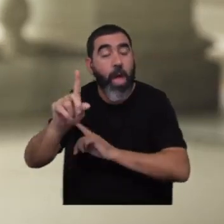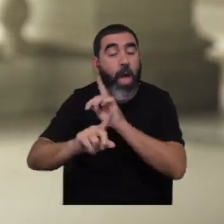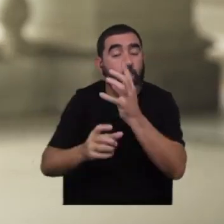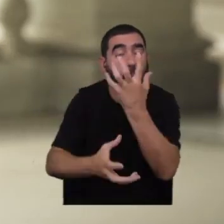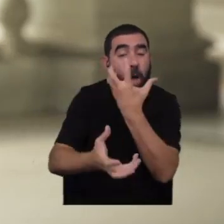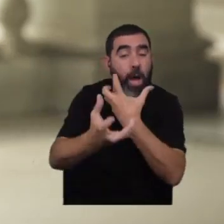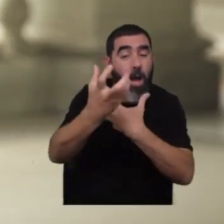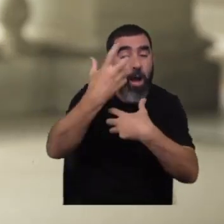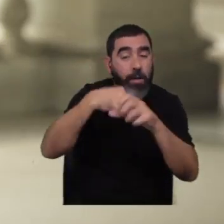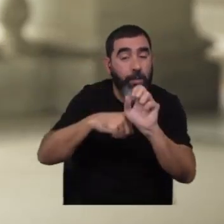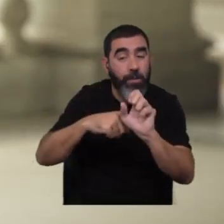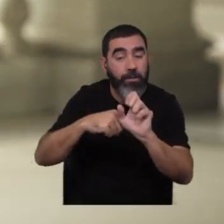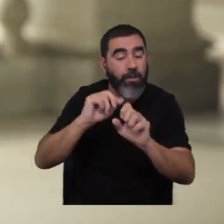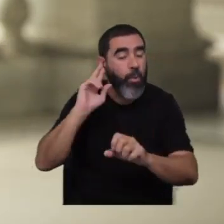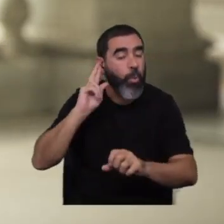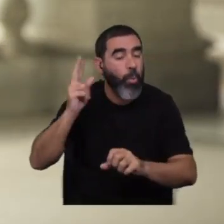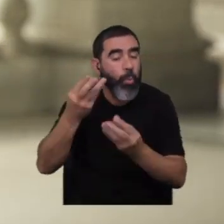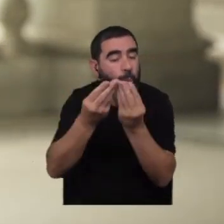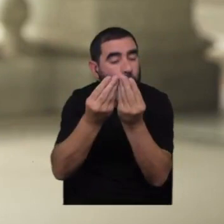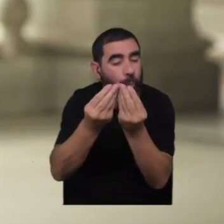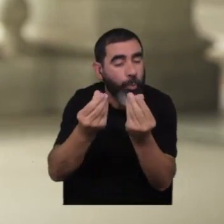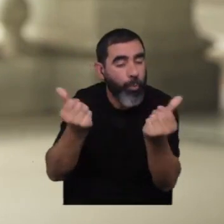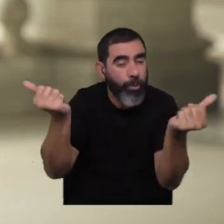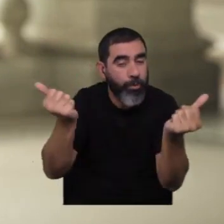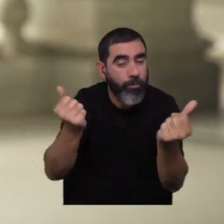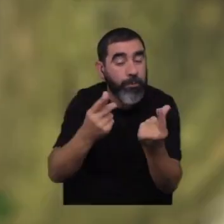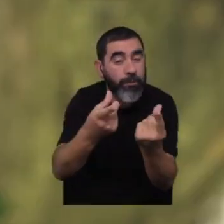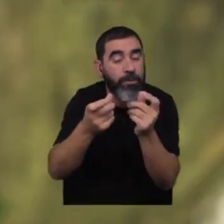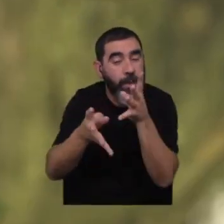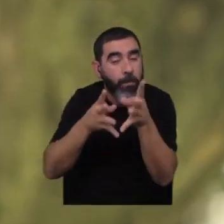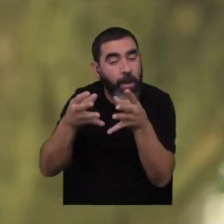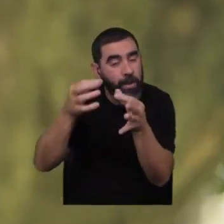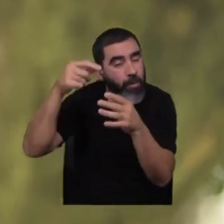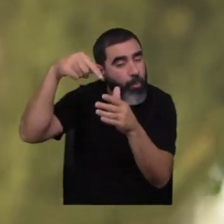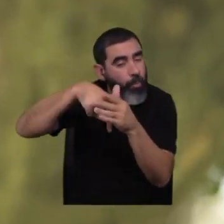animales que emiten en el ultrasonido, entonces vamos a necesitar equipos especiales.